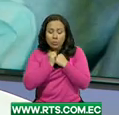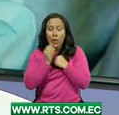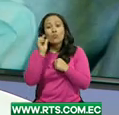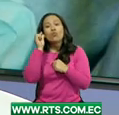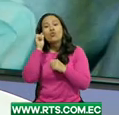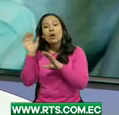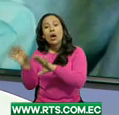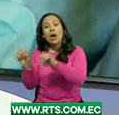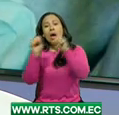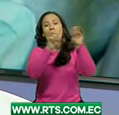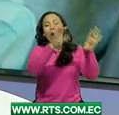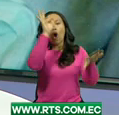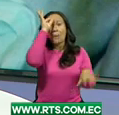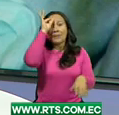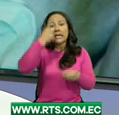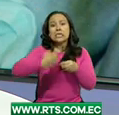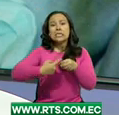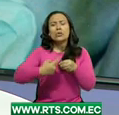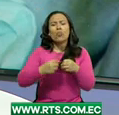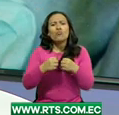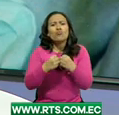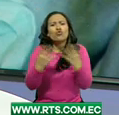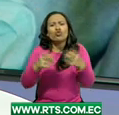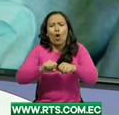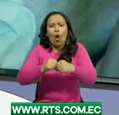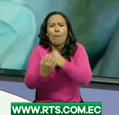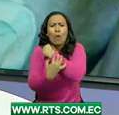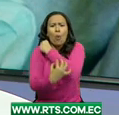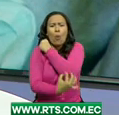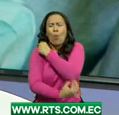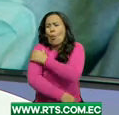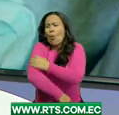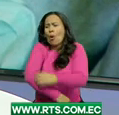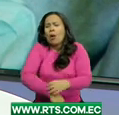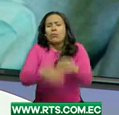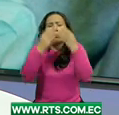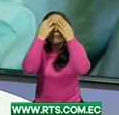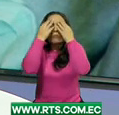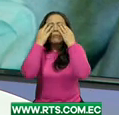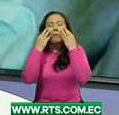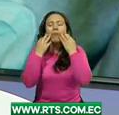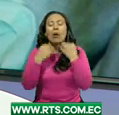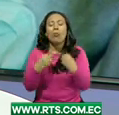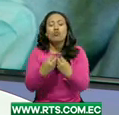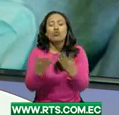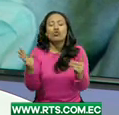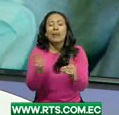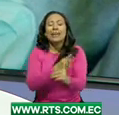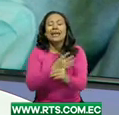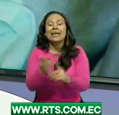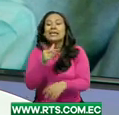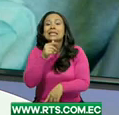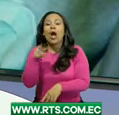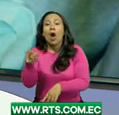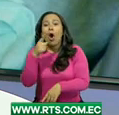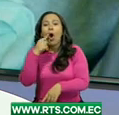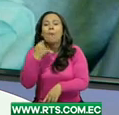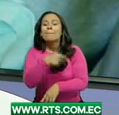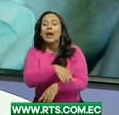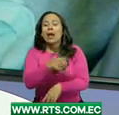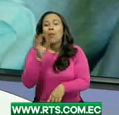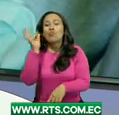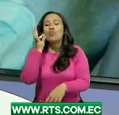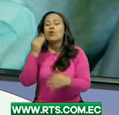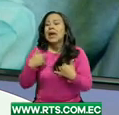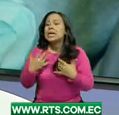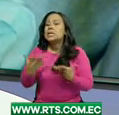a Quito con múltiples fracturas. Al parecer, el hecho se habría originado luego de que el presunto agresor se enteró de la demanda de divorcio.